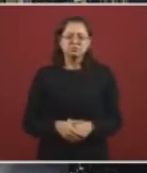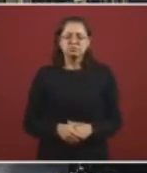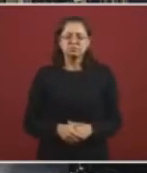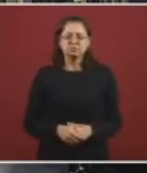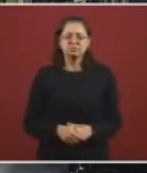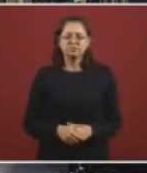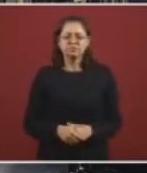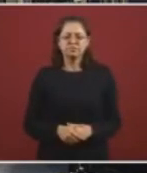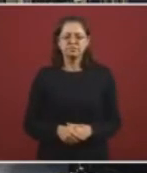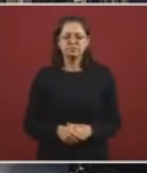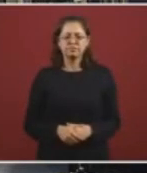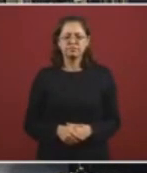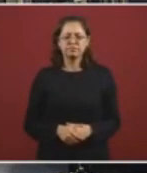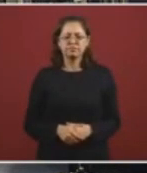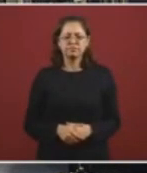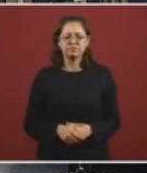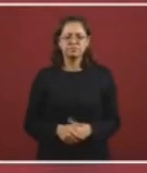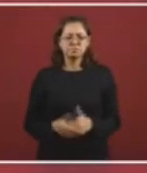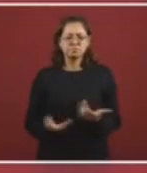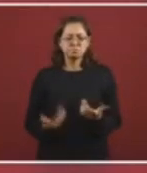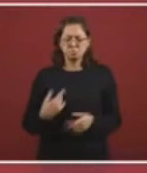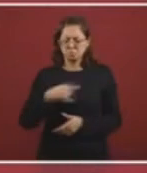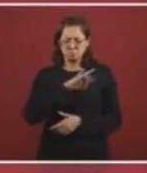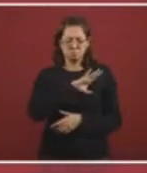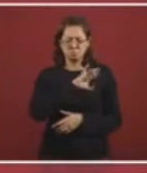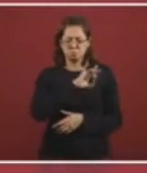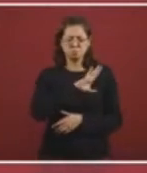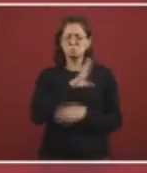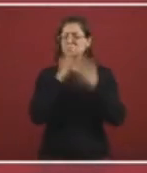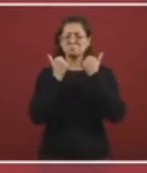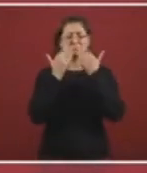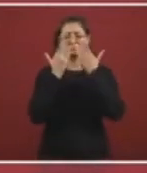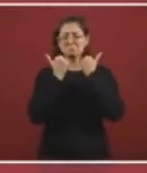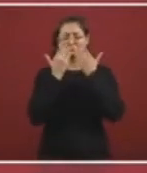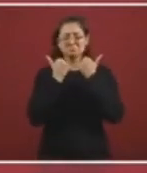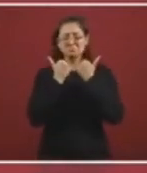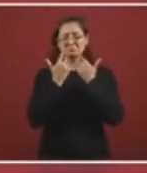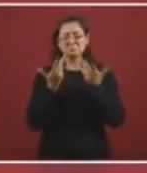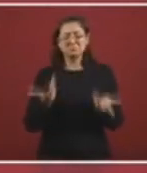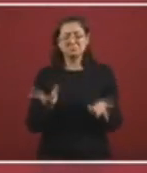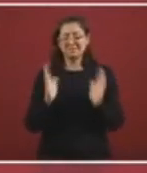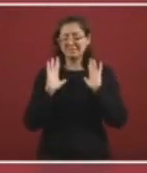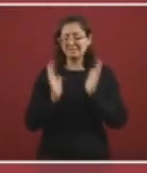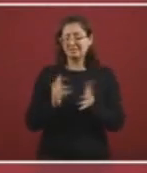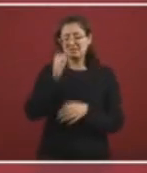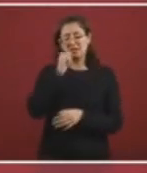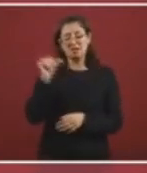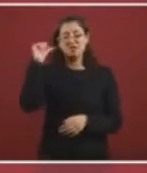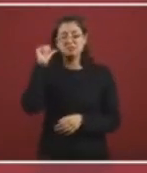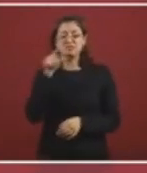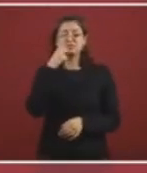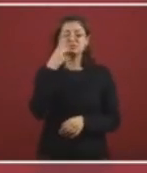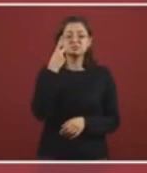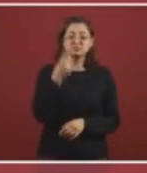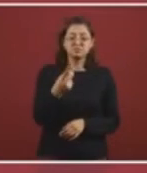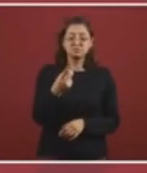no hay nada que temer, como lo dije ayer,